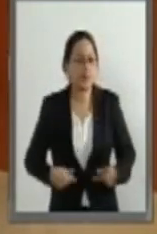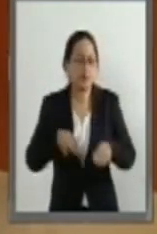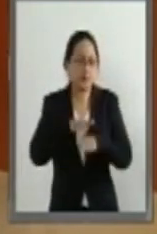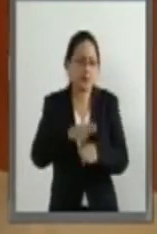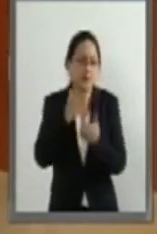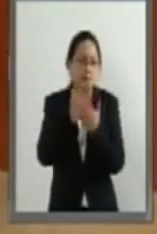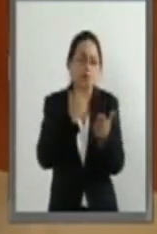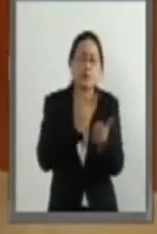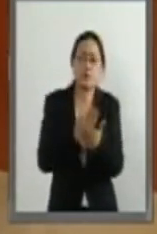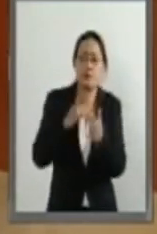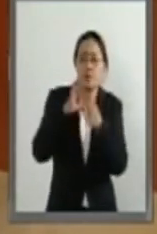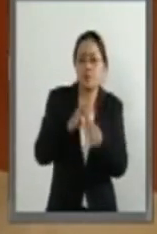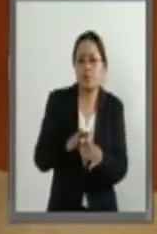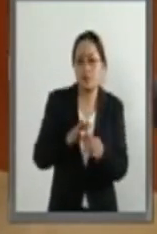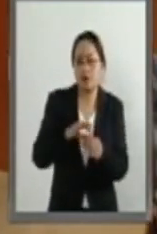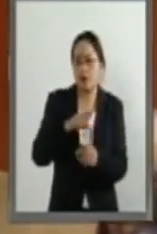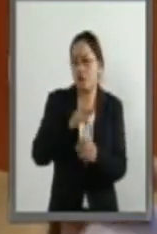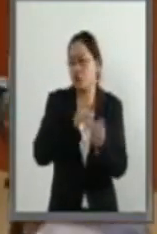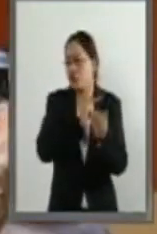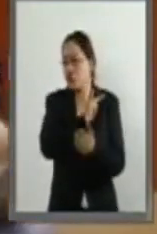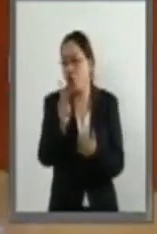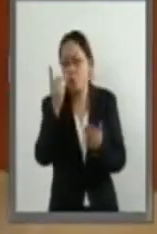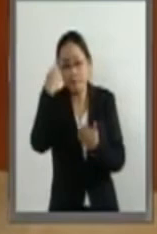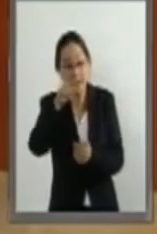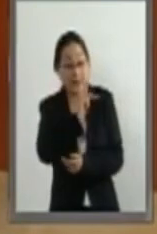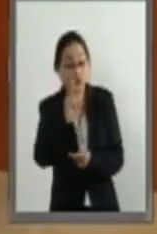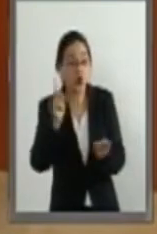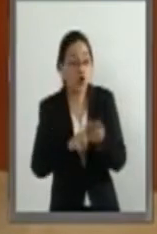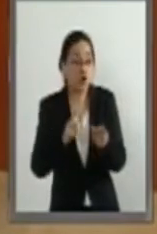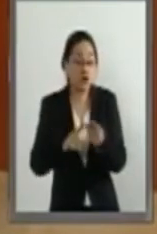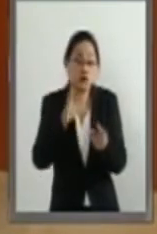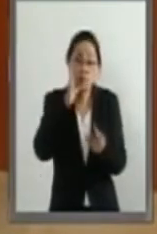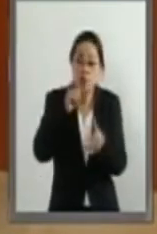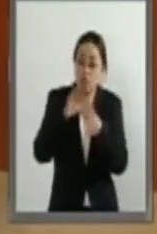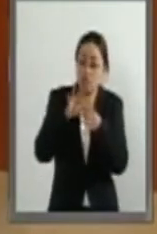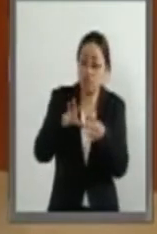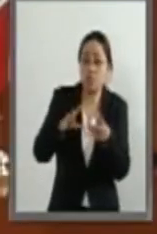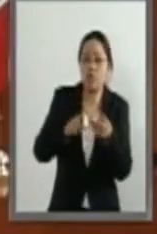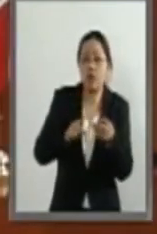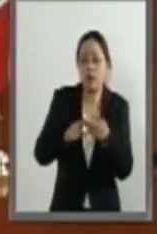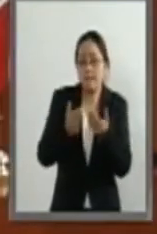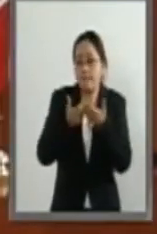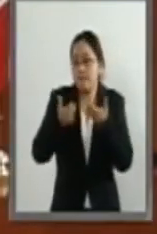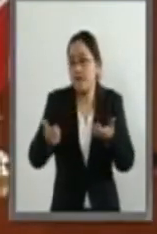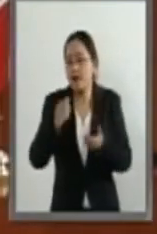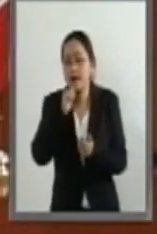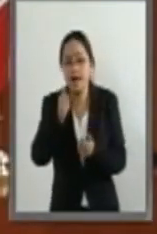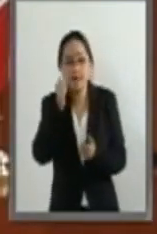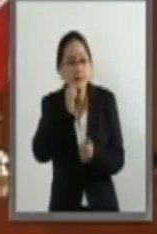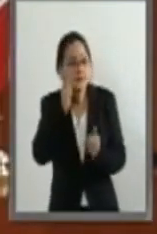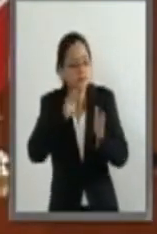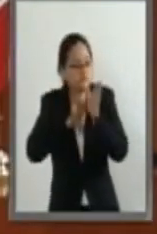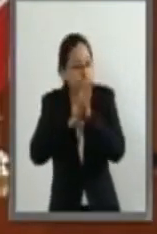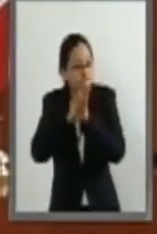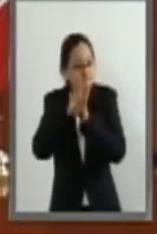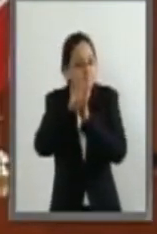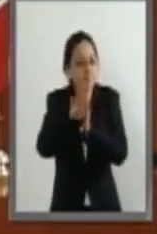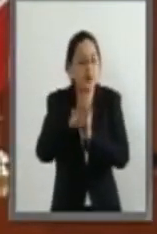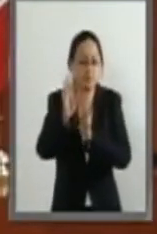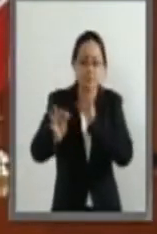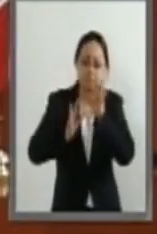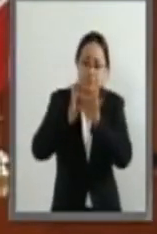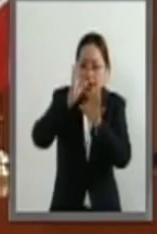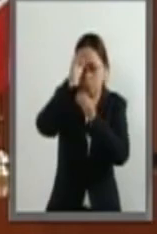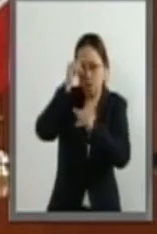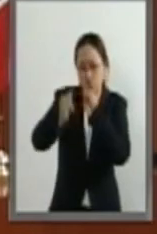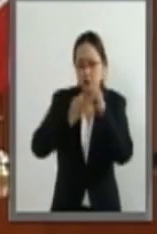con los principios de universalidad, interdependencia, indivisibilidad, progresividad y cumpliendo con los